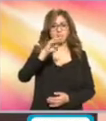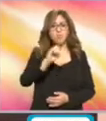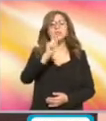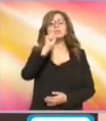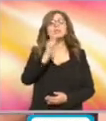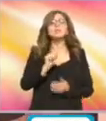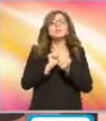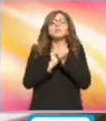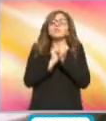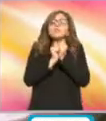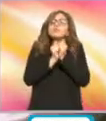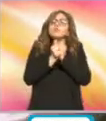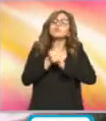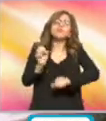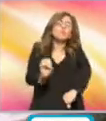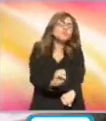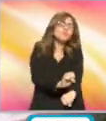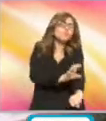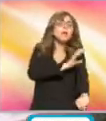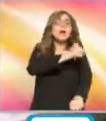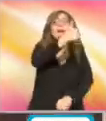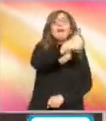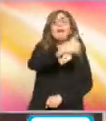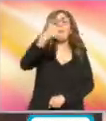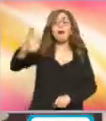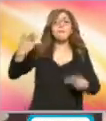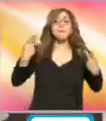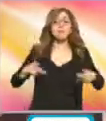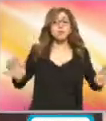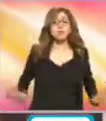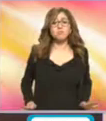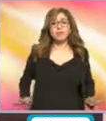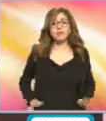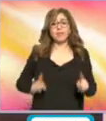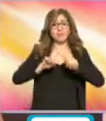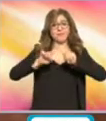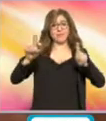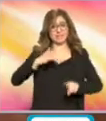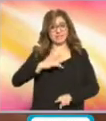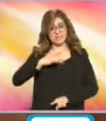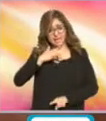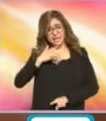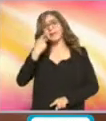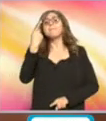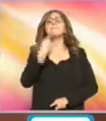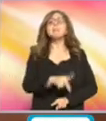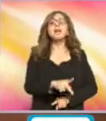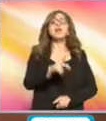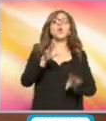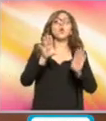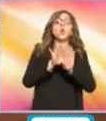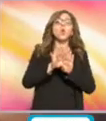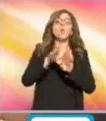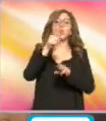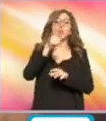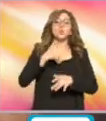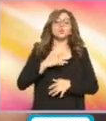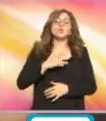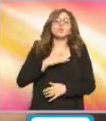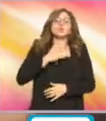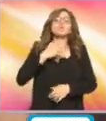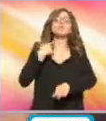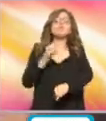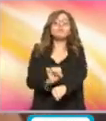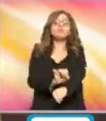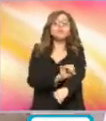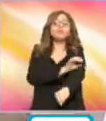máximo. Que es subjetivo, que para cada quien es diferente. Sin embargo, la experiencia tiene que ser física y sobre todo